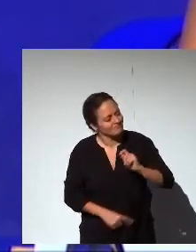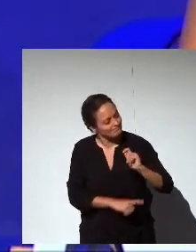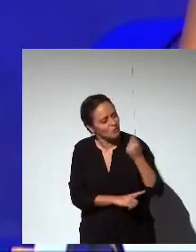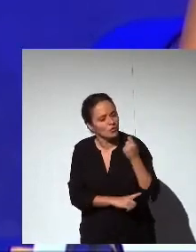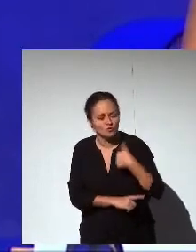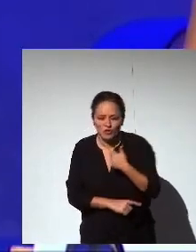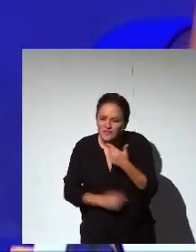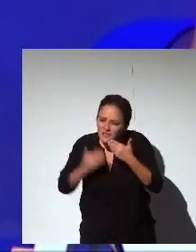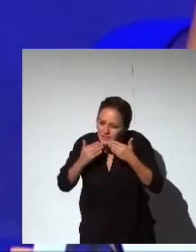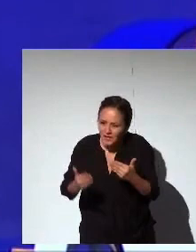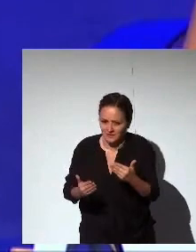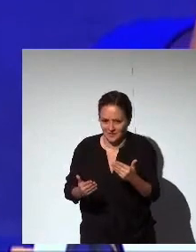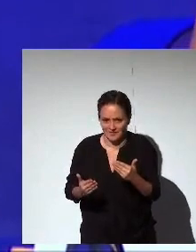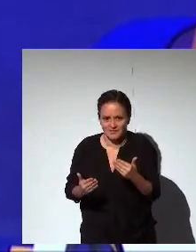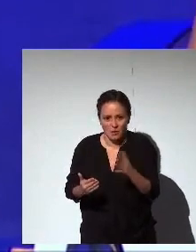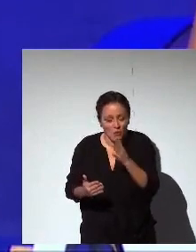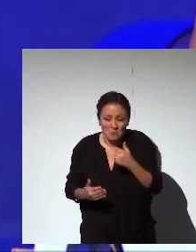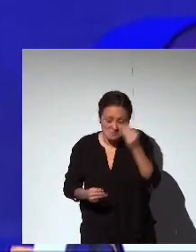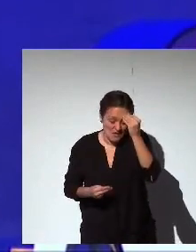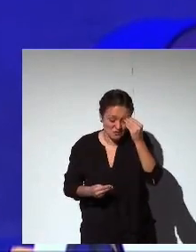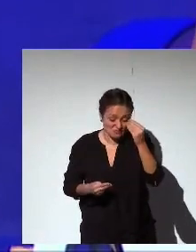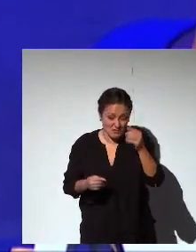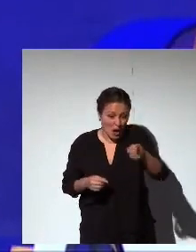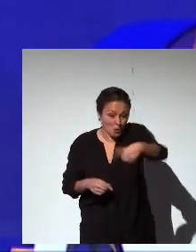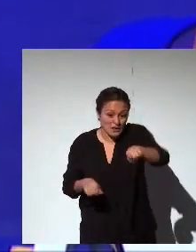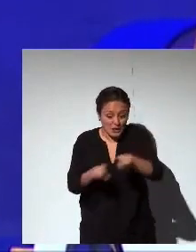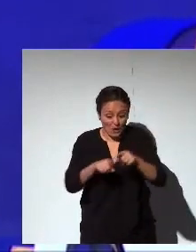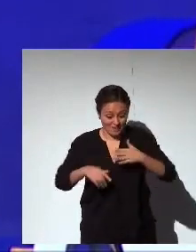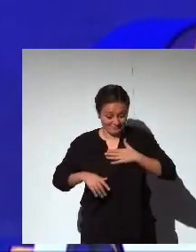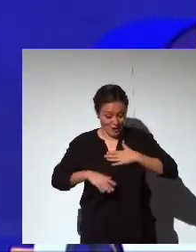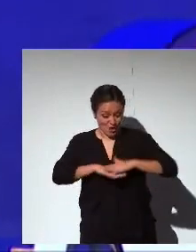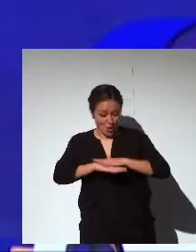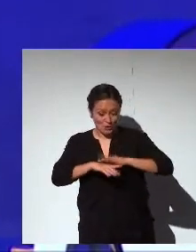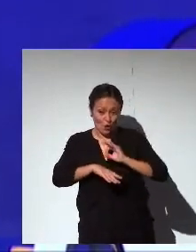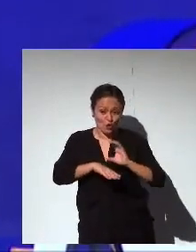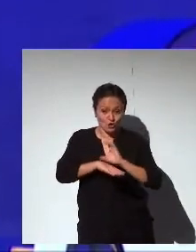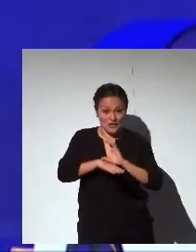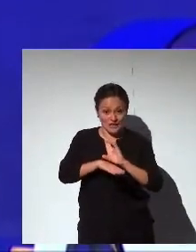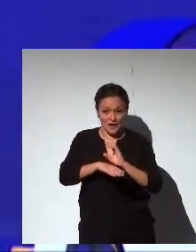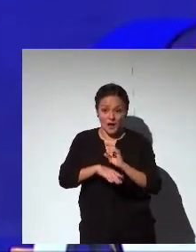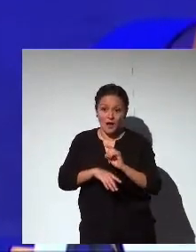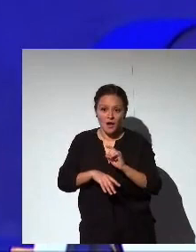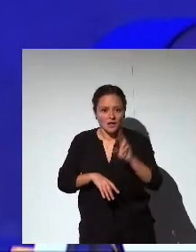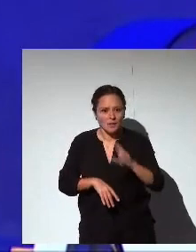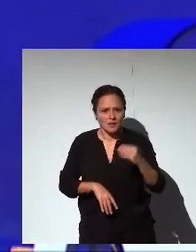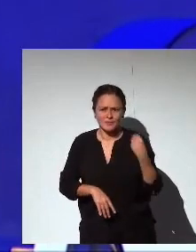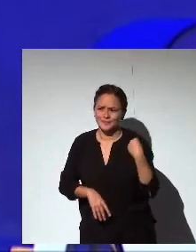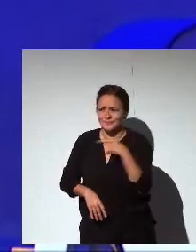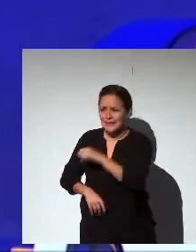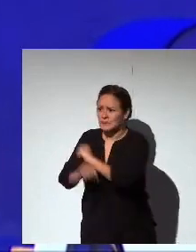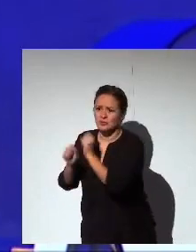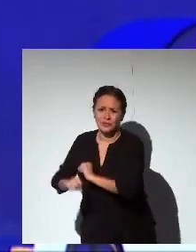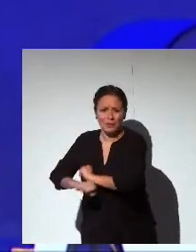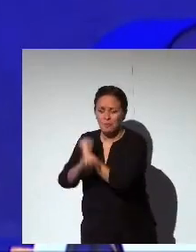gracias, porque yo supongo que a ustedes les pasa como a este gobierno, a esta consejería, que continuamente nos dicen que es imposible. Yo sé que ustedes se han